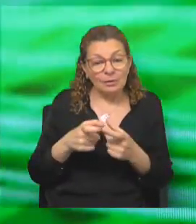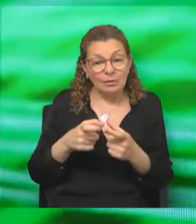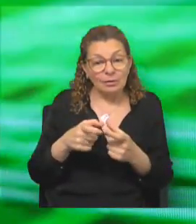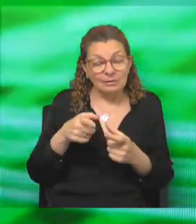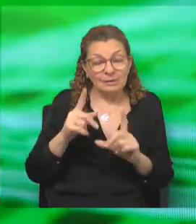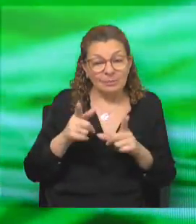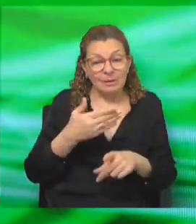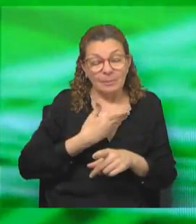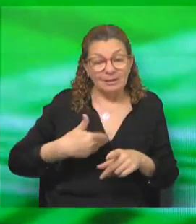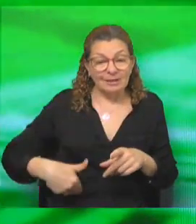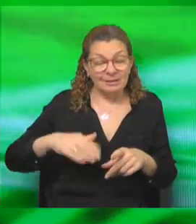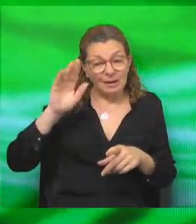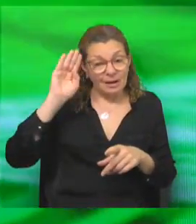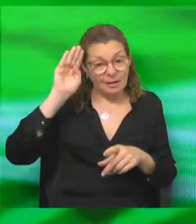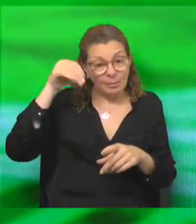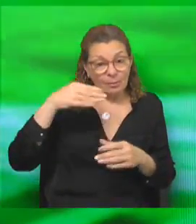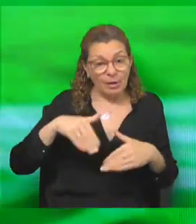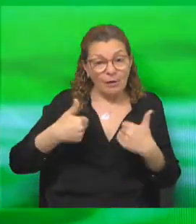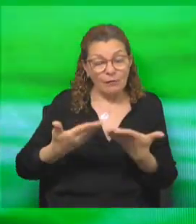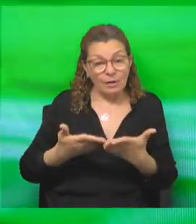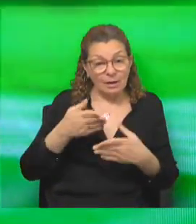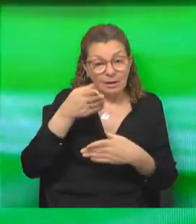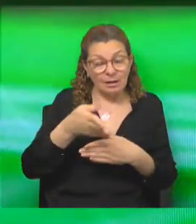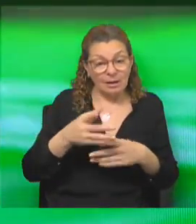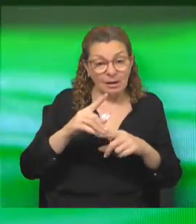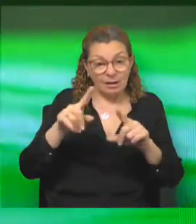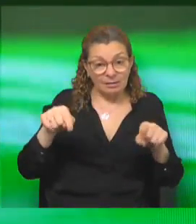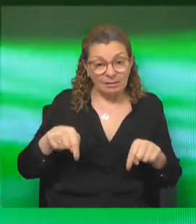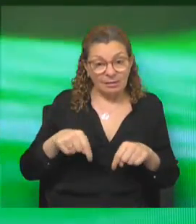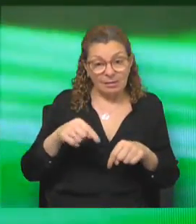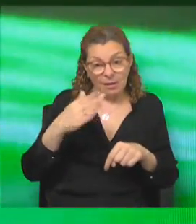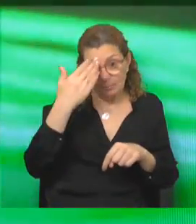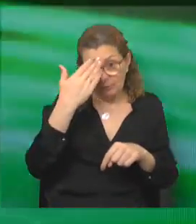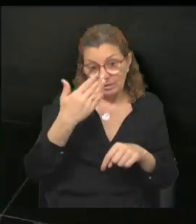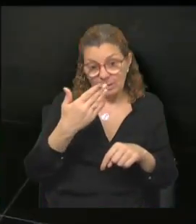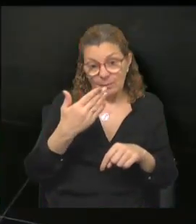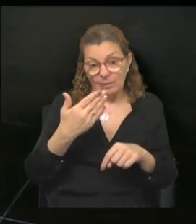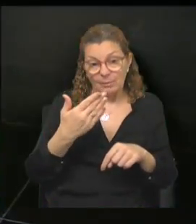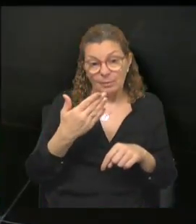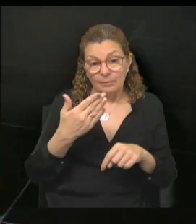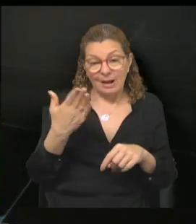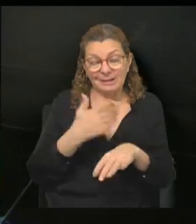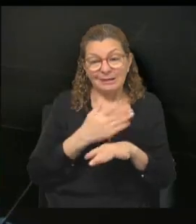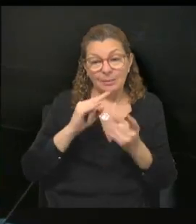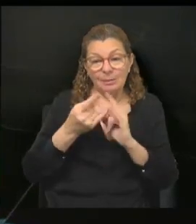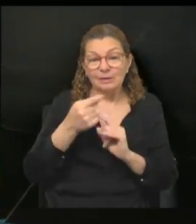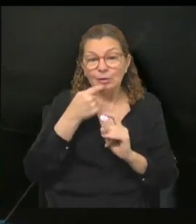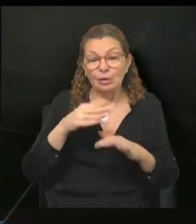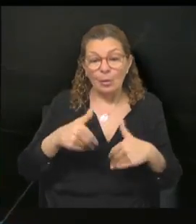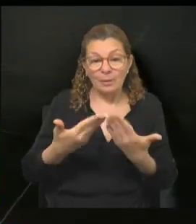propio presidente de la república fue a la sede del frente amplio con el anteproyecto de ley antes de mandarlo del parlamento y les